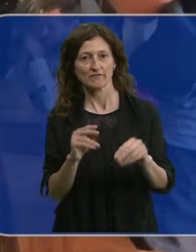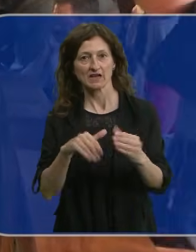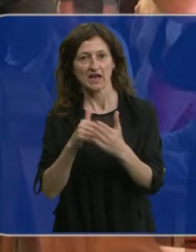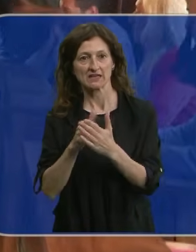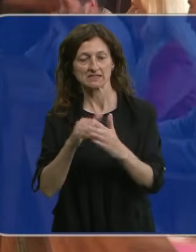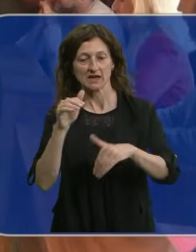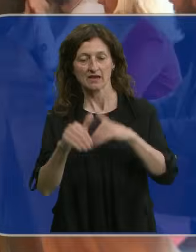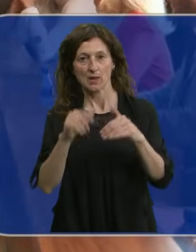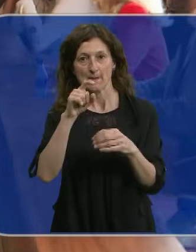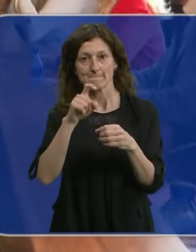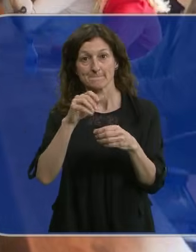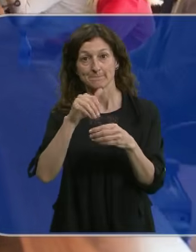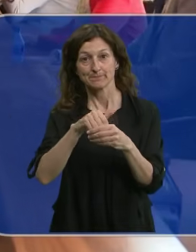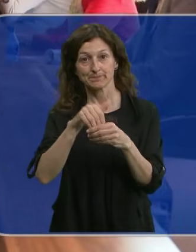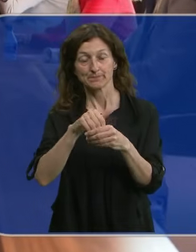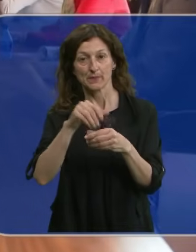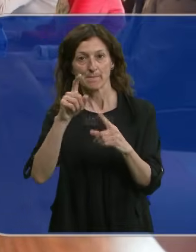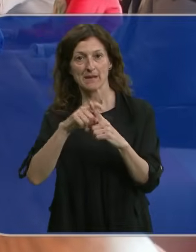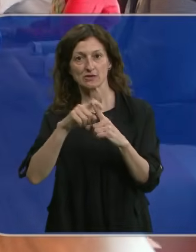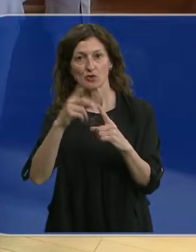elecciones locales de mayo de 2027.